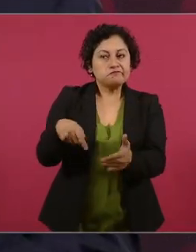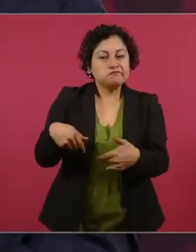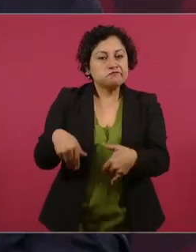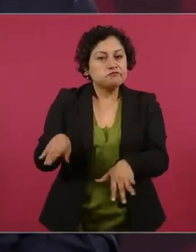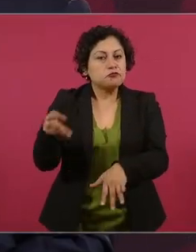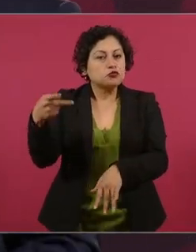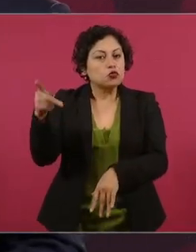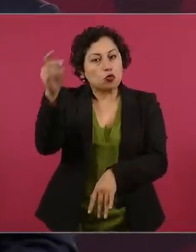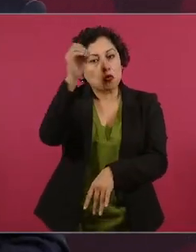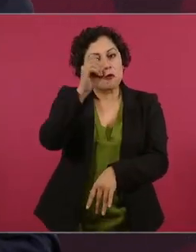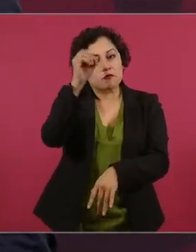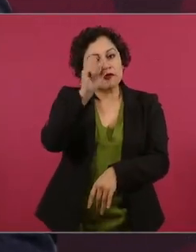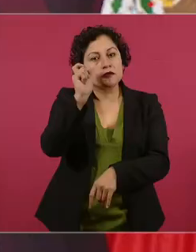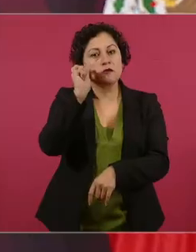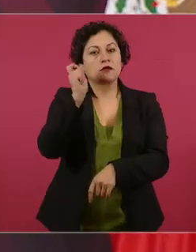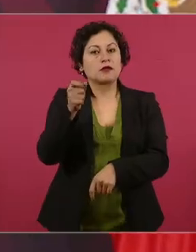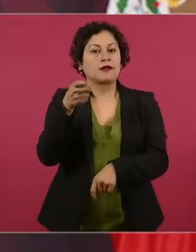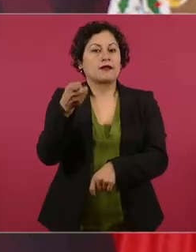que